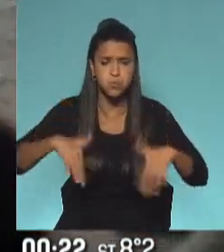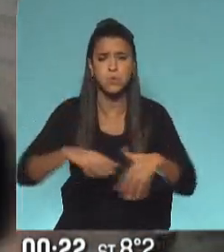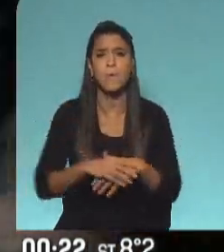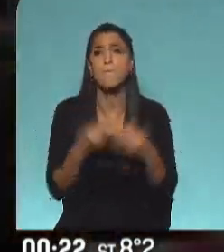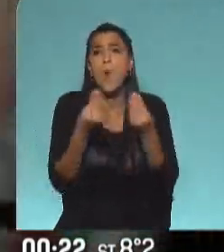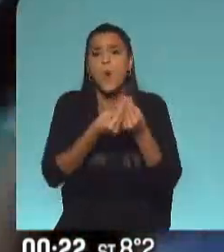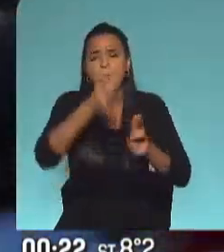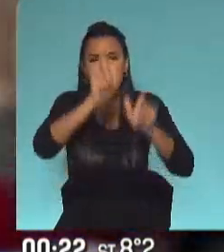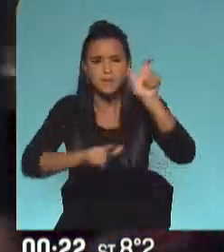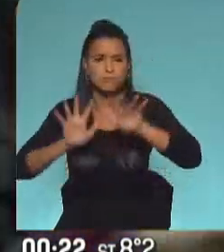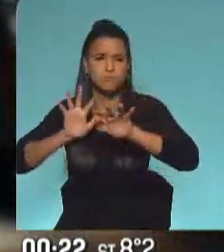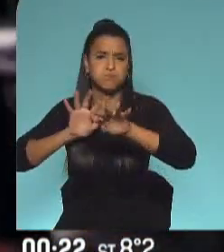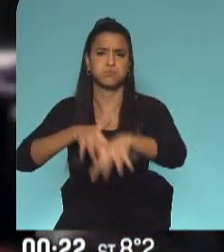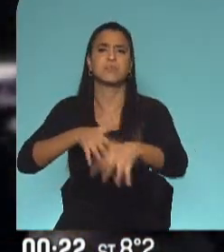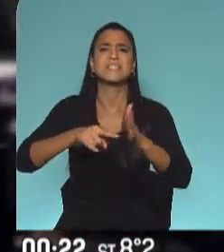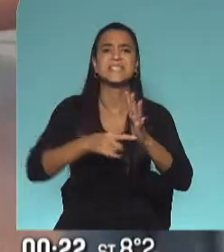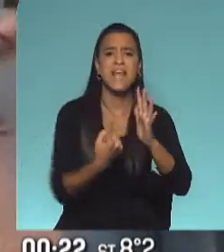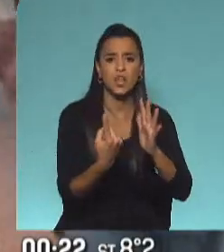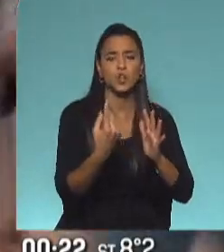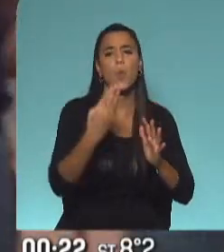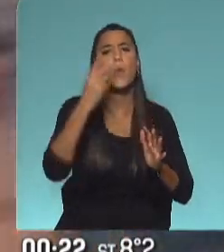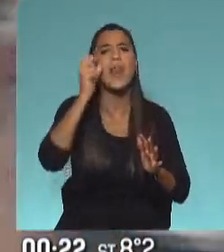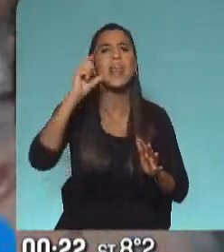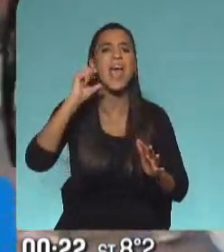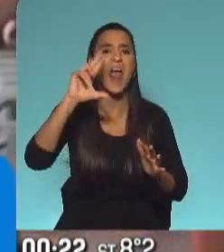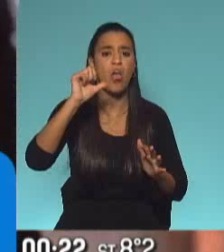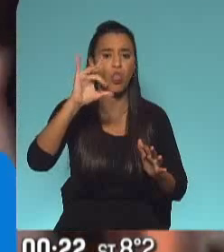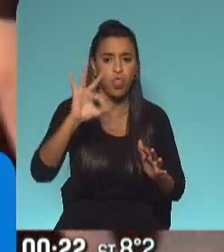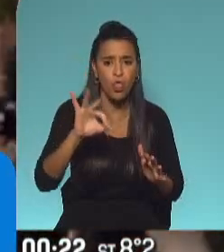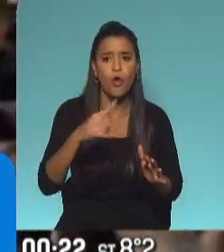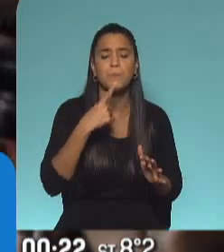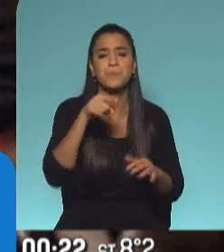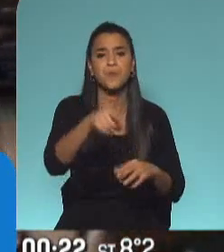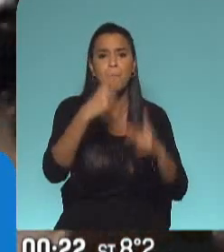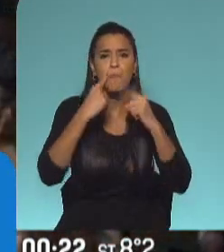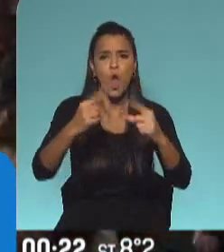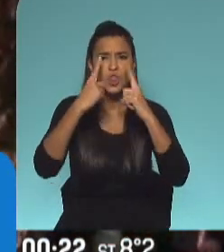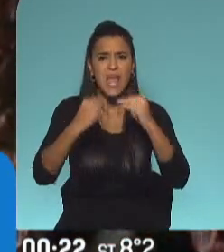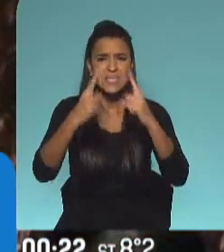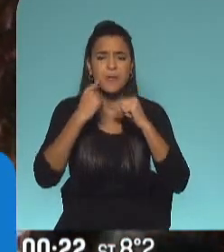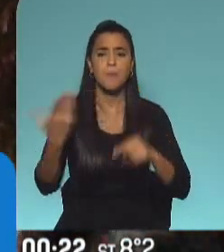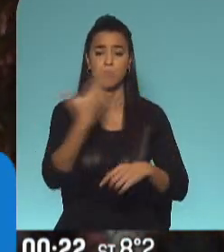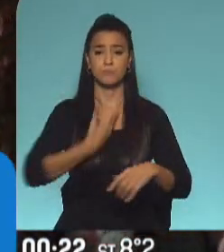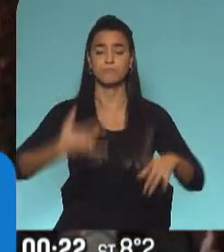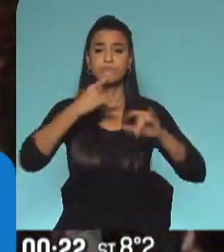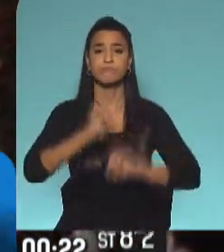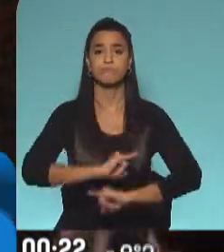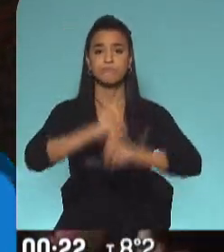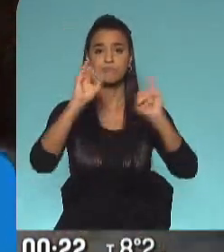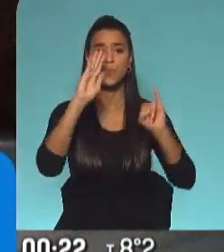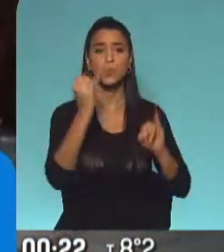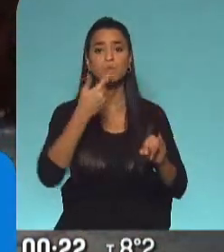Miles de personas se concentraron en el centro de Belgrado y tomaron la sede del Parlamento en protesta por el anuncio del presidente Aleksandar Vučić